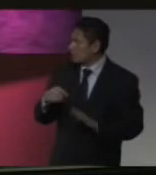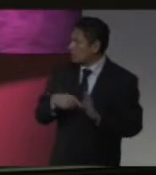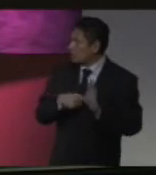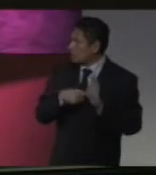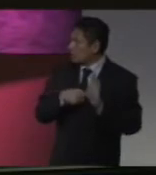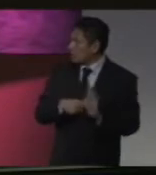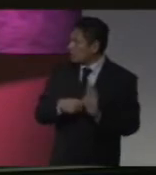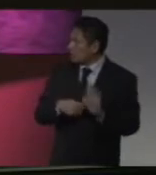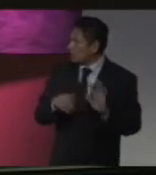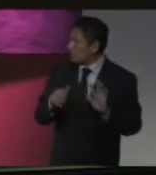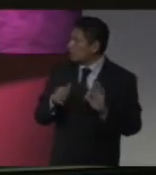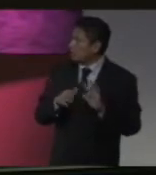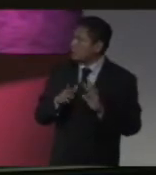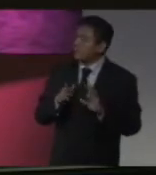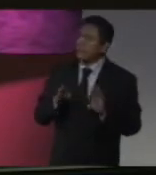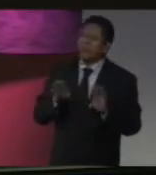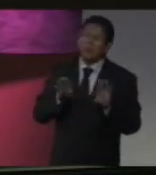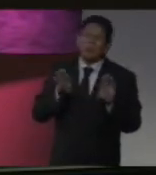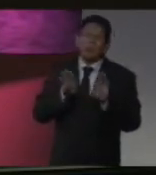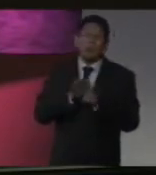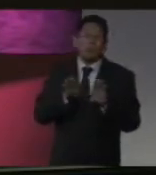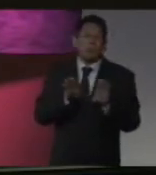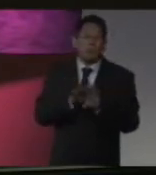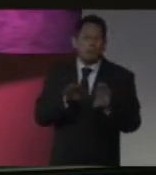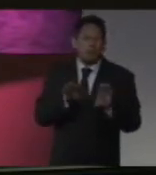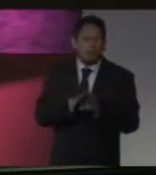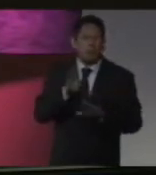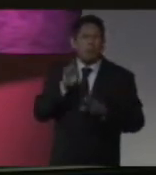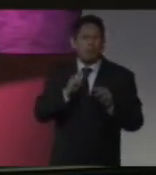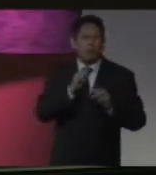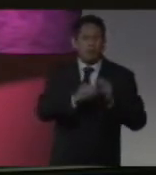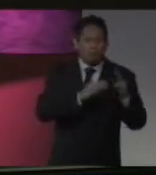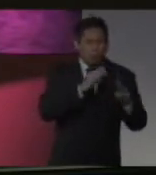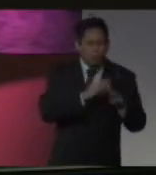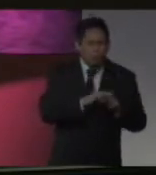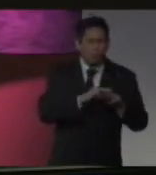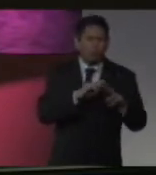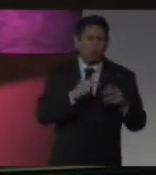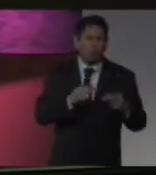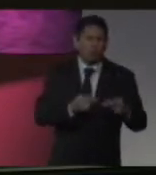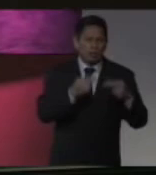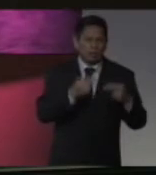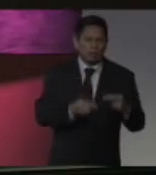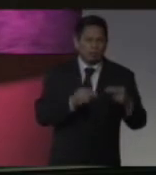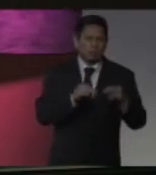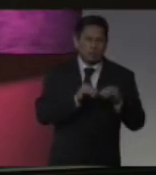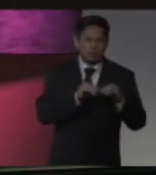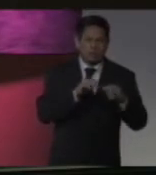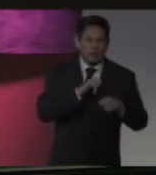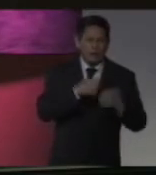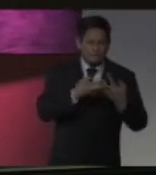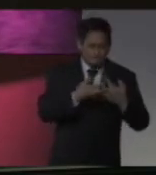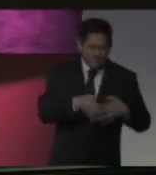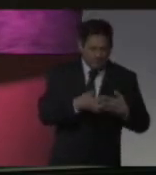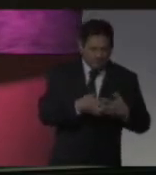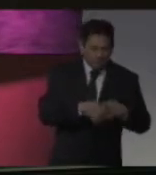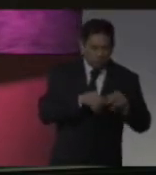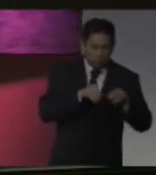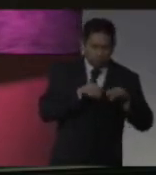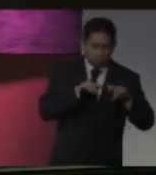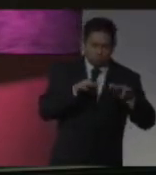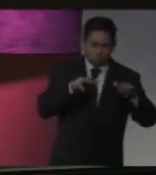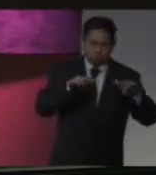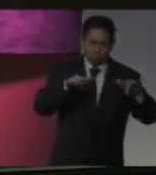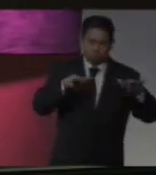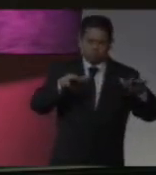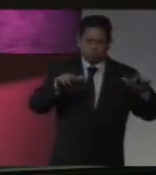mesa algunas ideas relativas a cómo la globalización económica está reestructurando la reproducción de la fuerza de